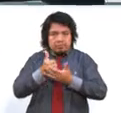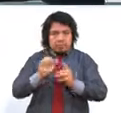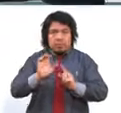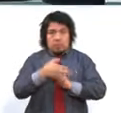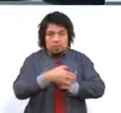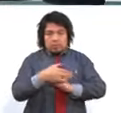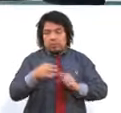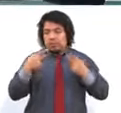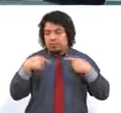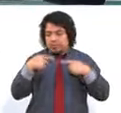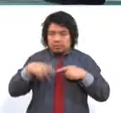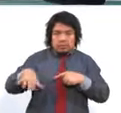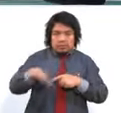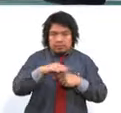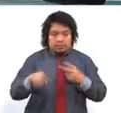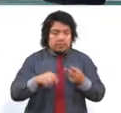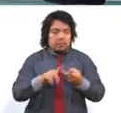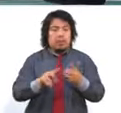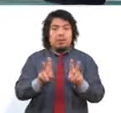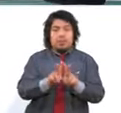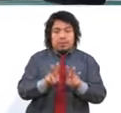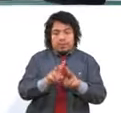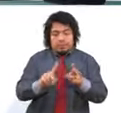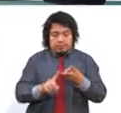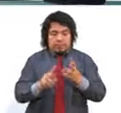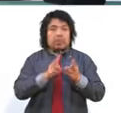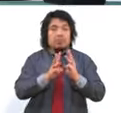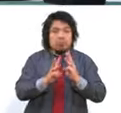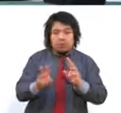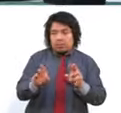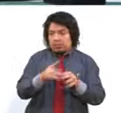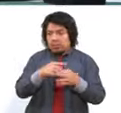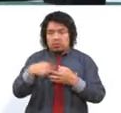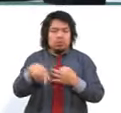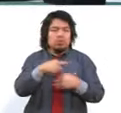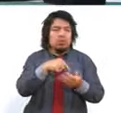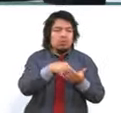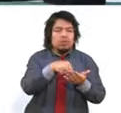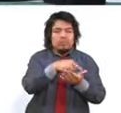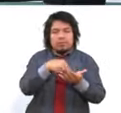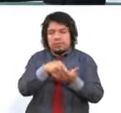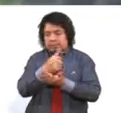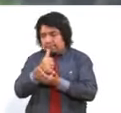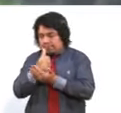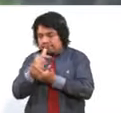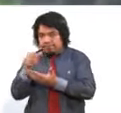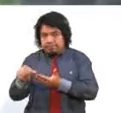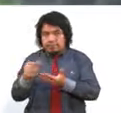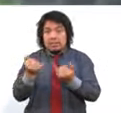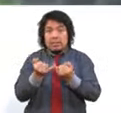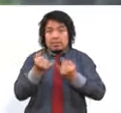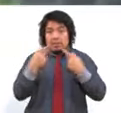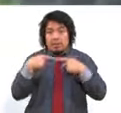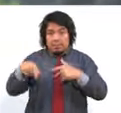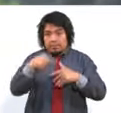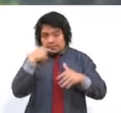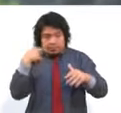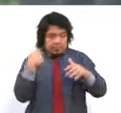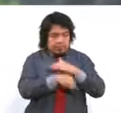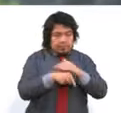Ciudadano hasta las redes vecinales y la comunicación por WhatsApp en todos los cuadrantes de la ciudad. Hoy, gracias a las denuncias ciudadanas, como